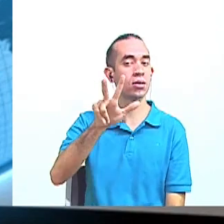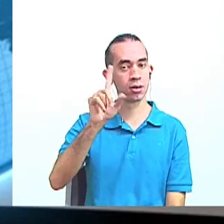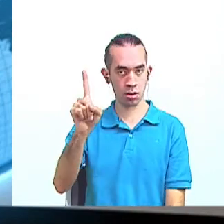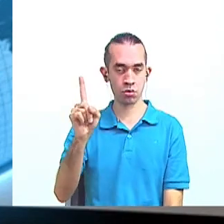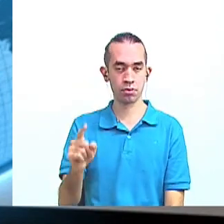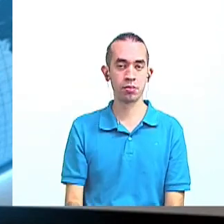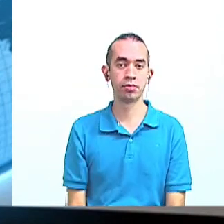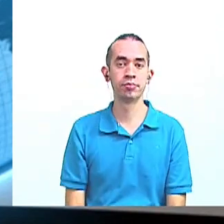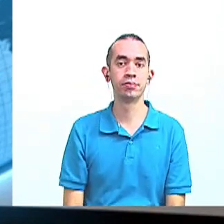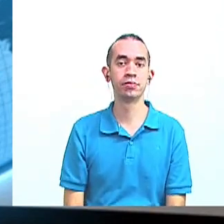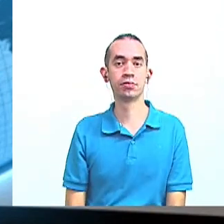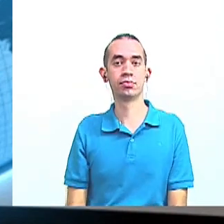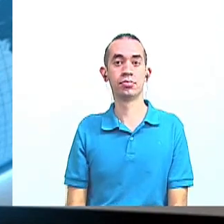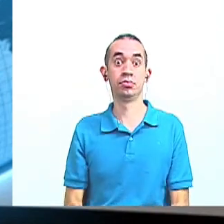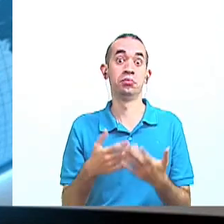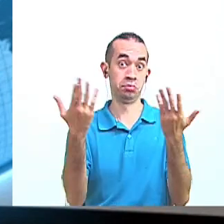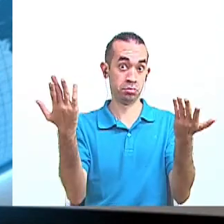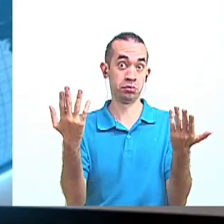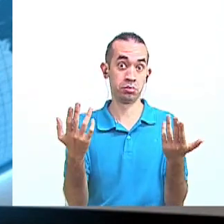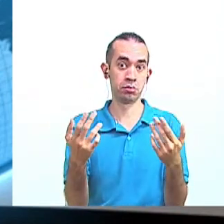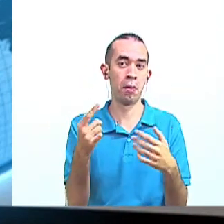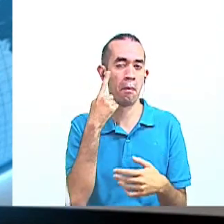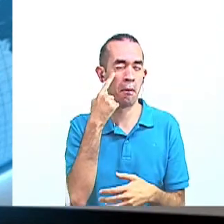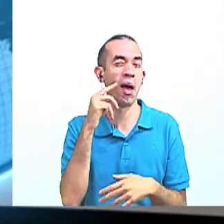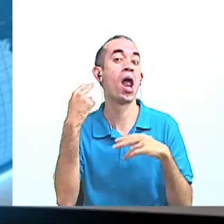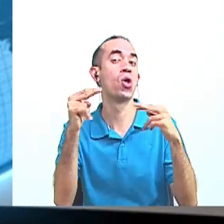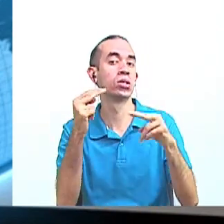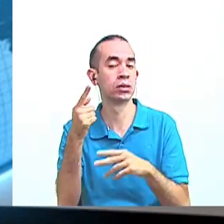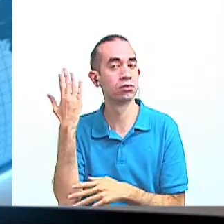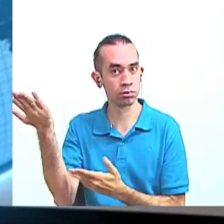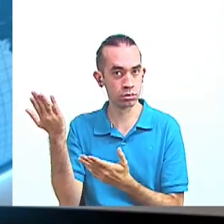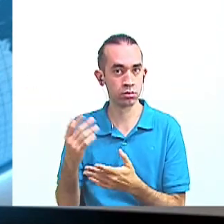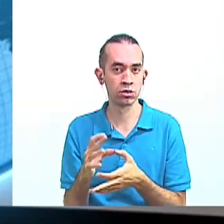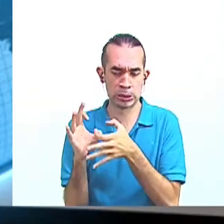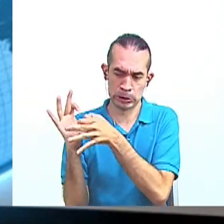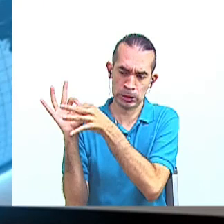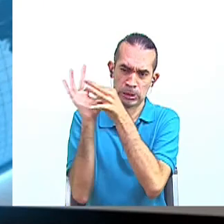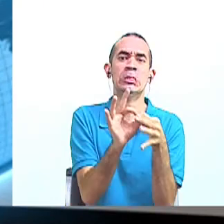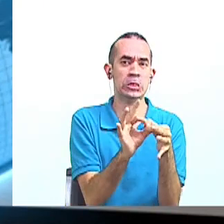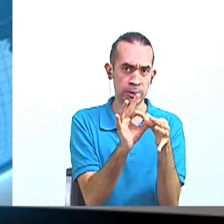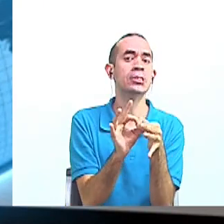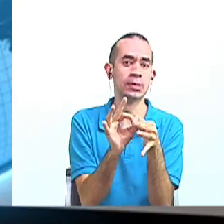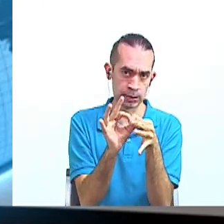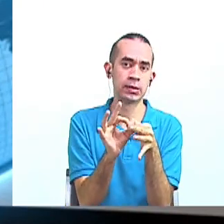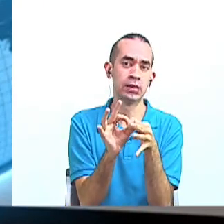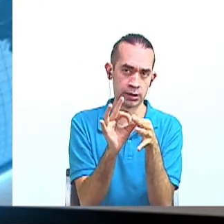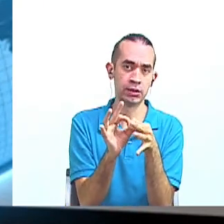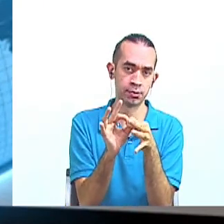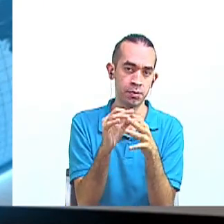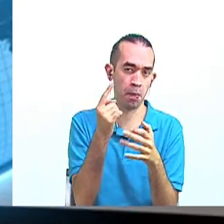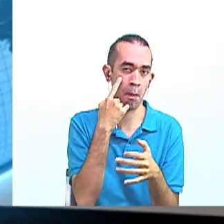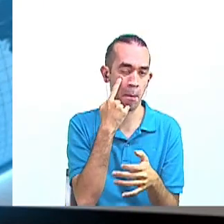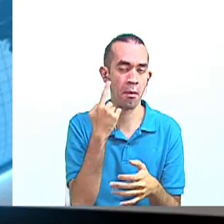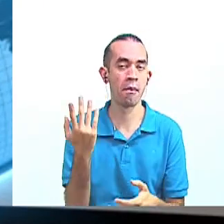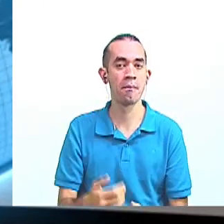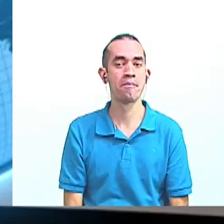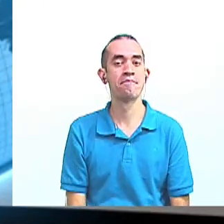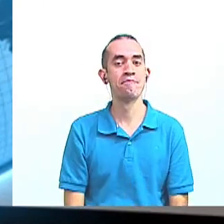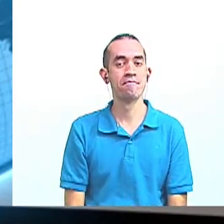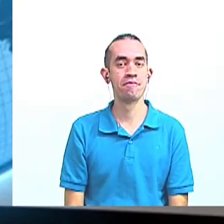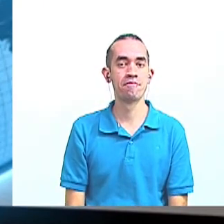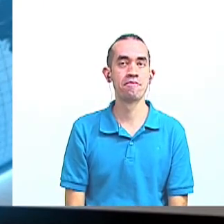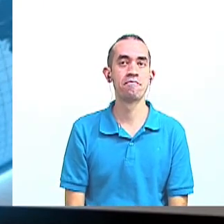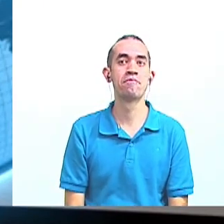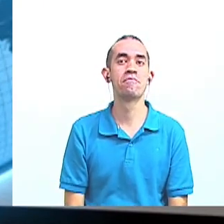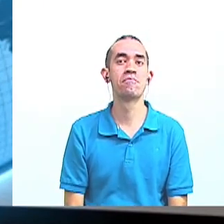1931. ¿Y quién puede negar que la noticia que viene a continuación está estrechamente ligada con la que acabamos de repasar? Vamos a